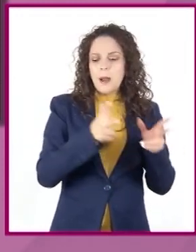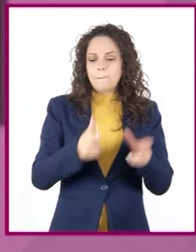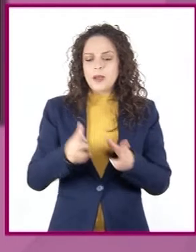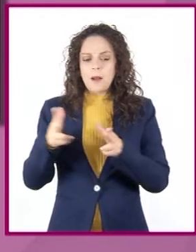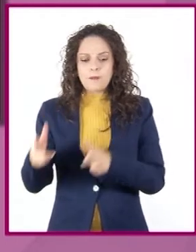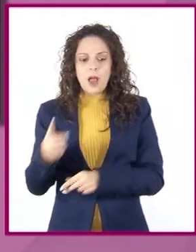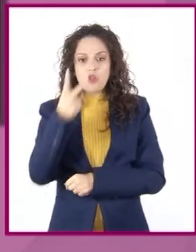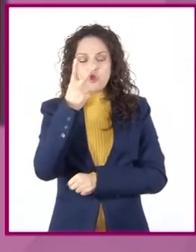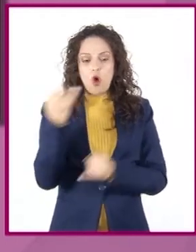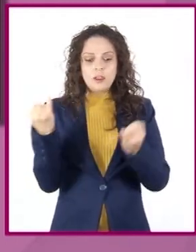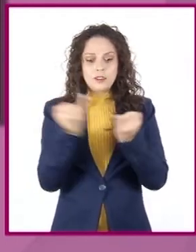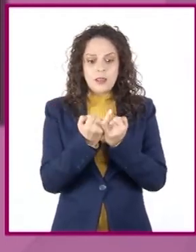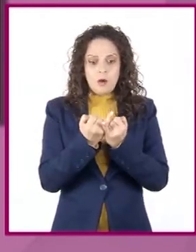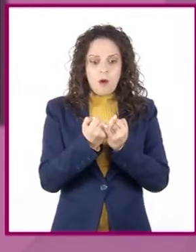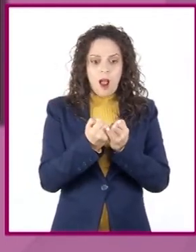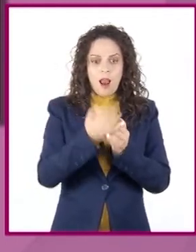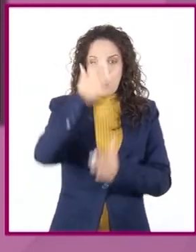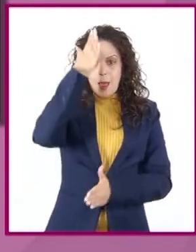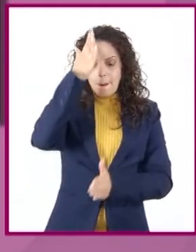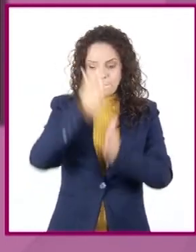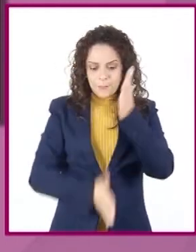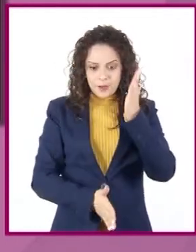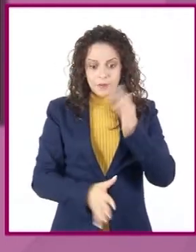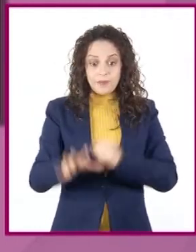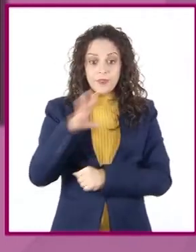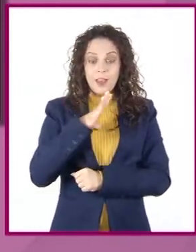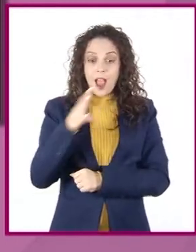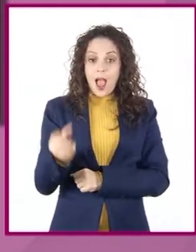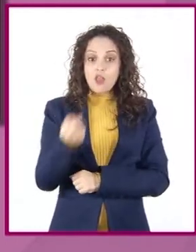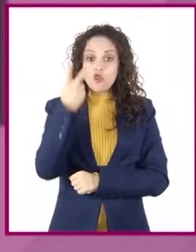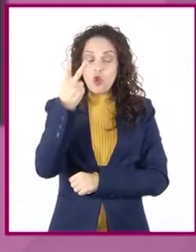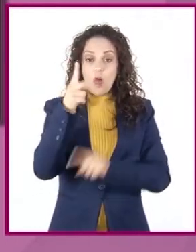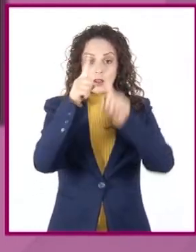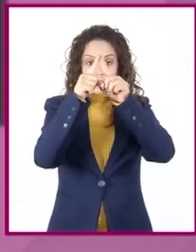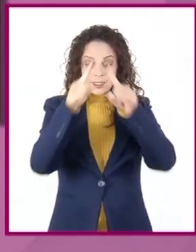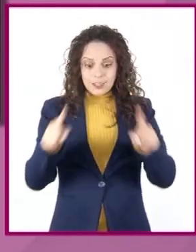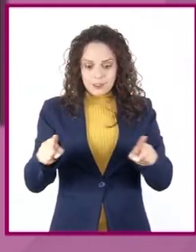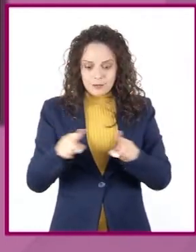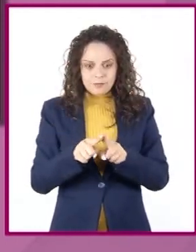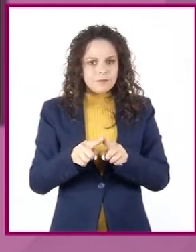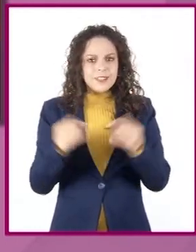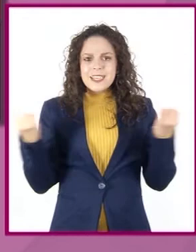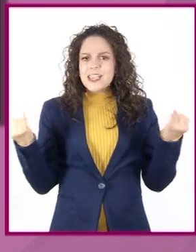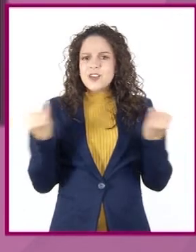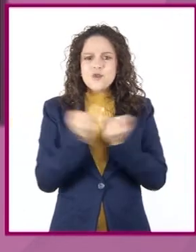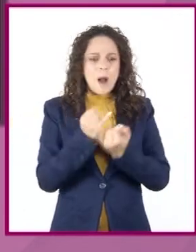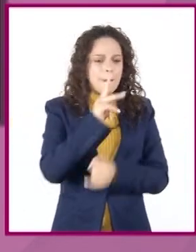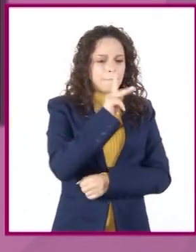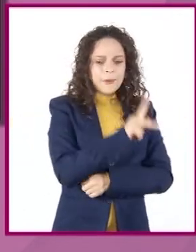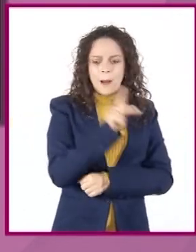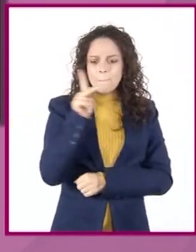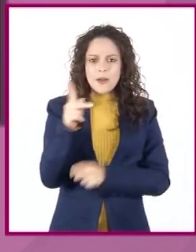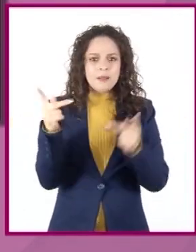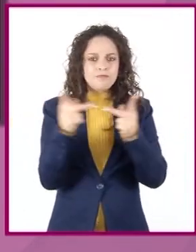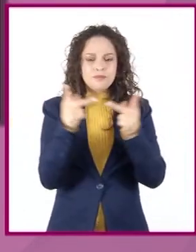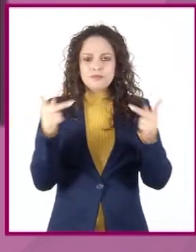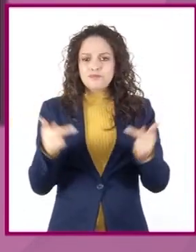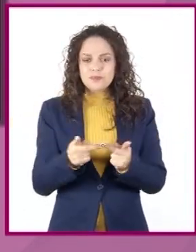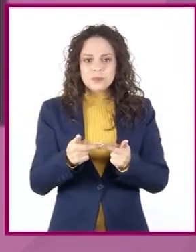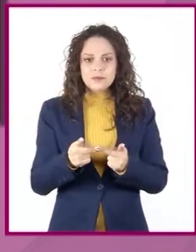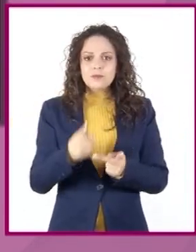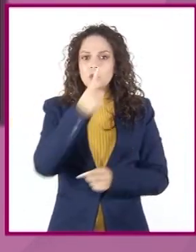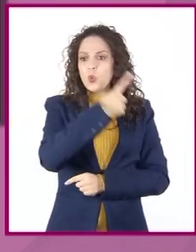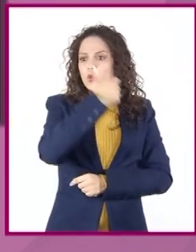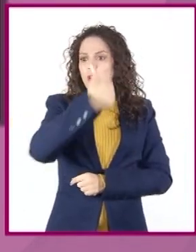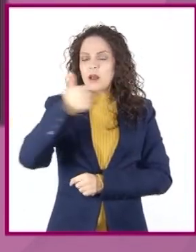rectángulo? Obtenemos 2 prismas triangulares exactamente iguales. ¿Cuál es el volumen de cada